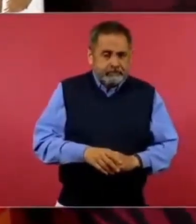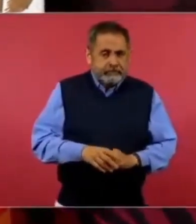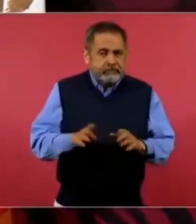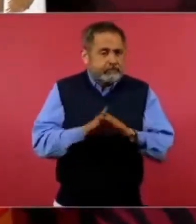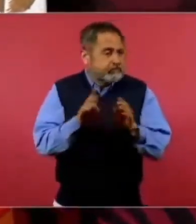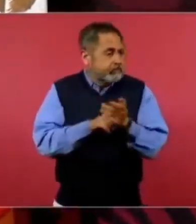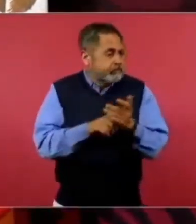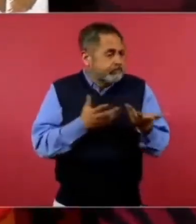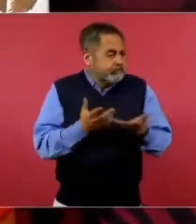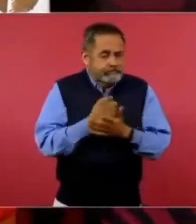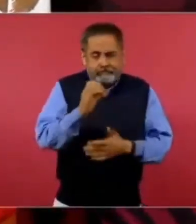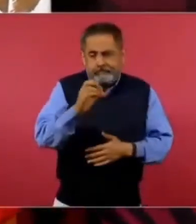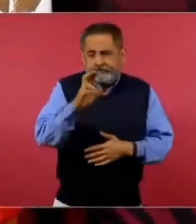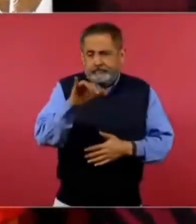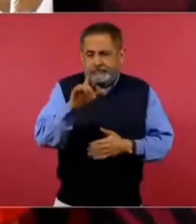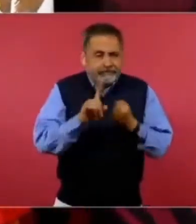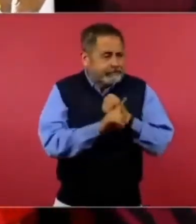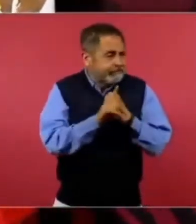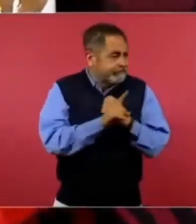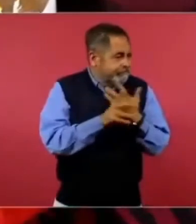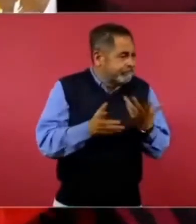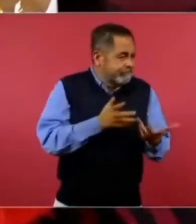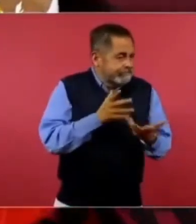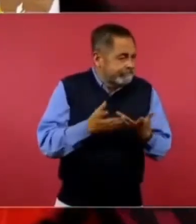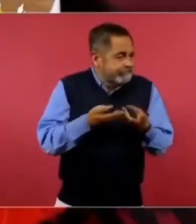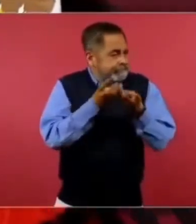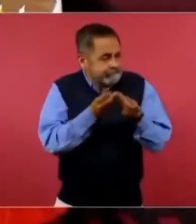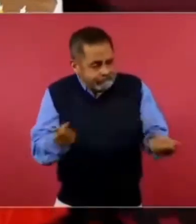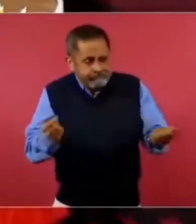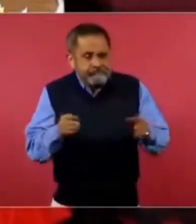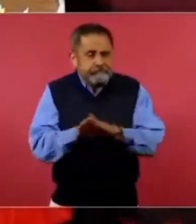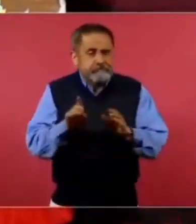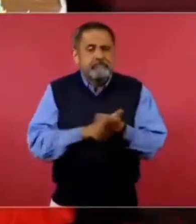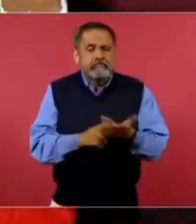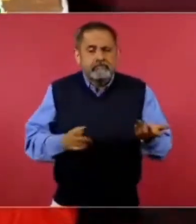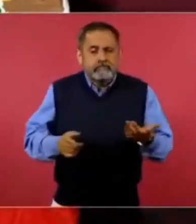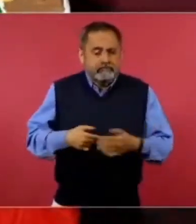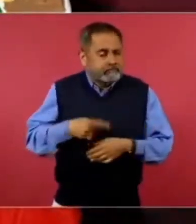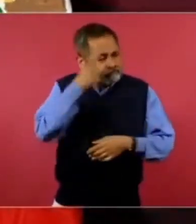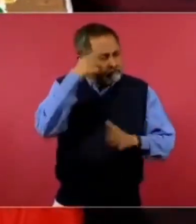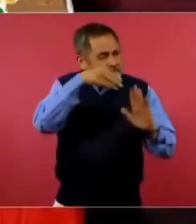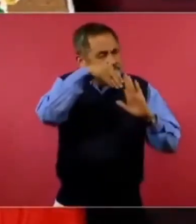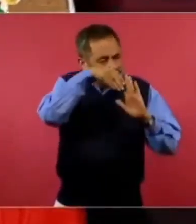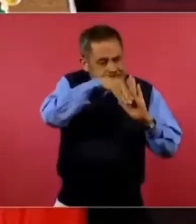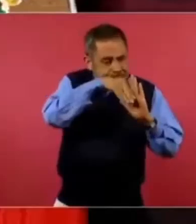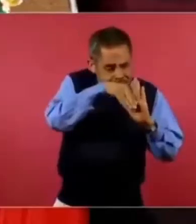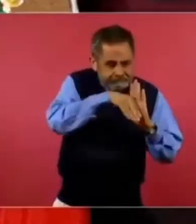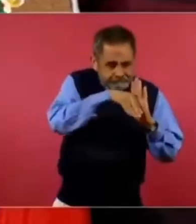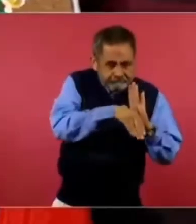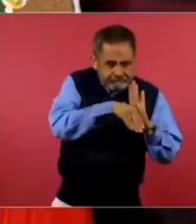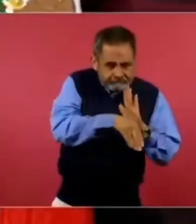una crisis? ¿Cómo se enfrenta una decadencia?